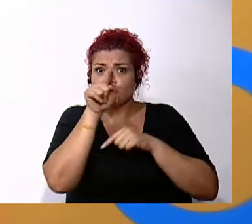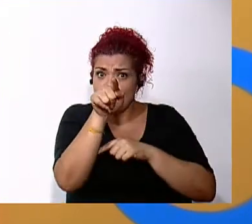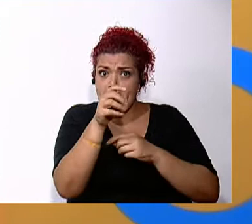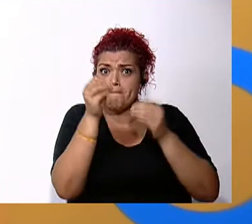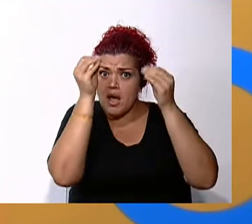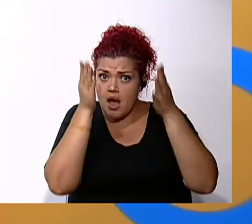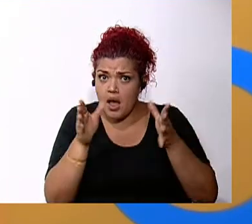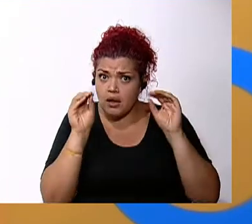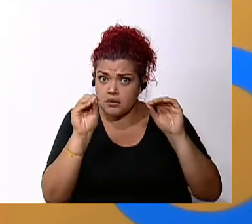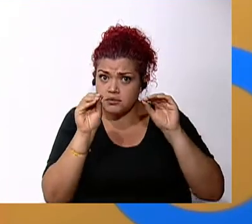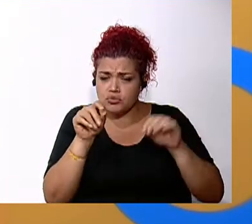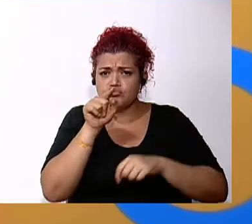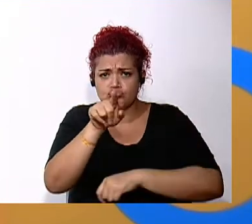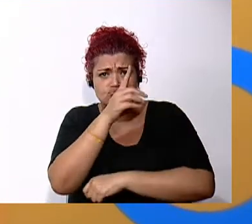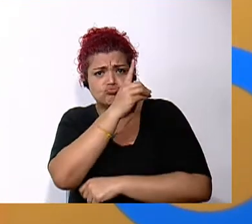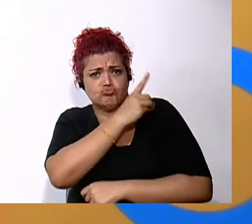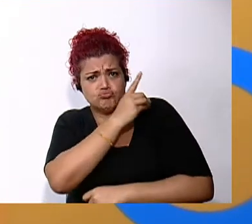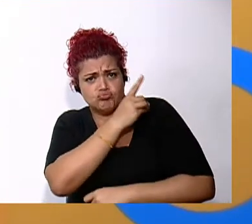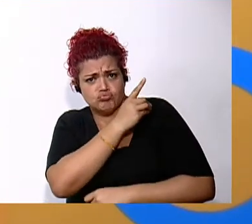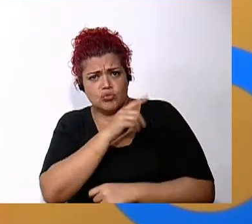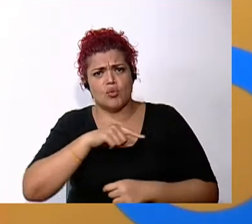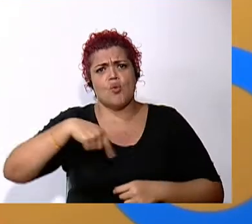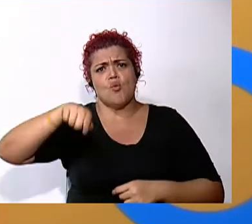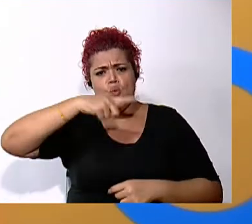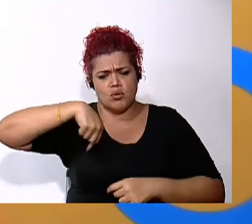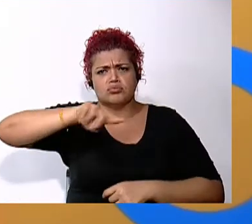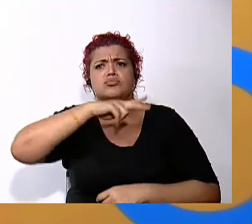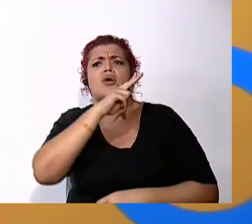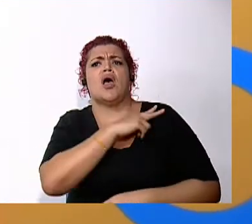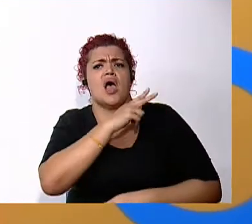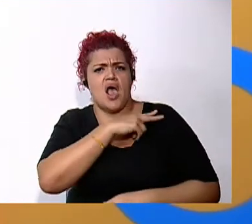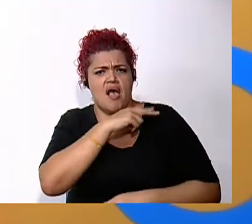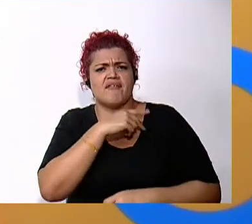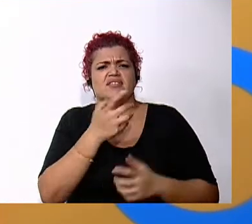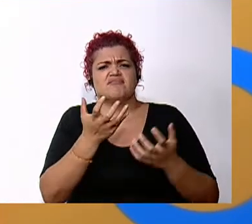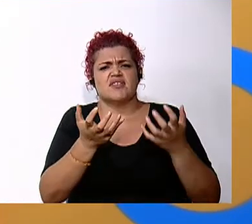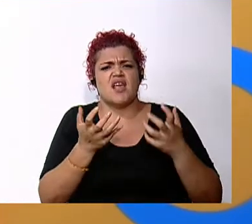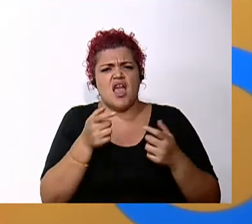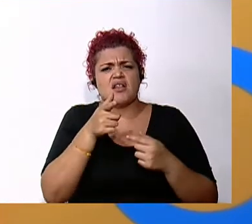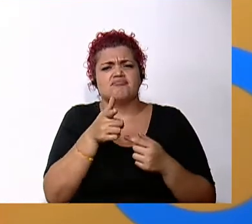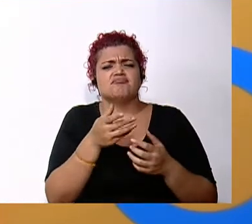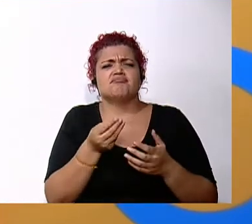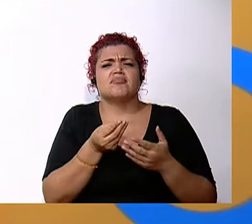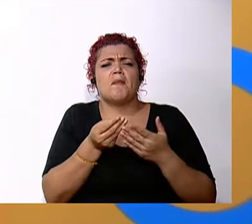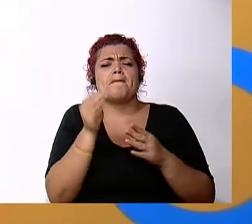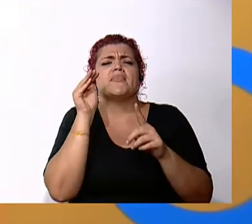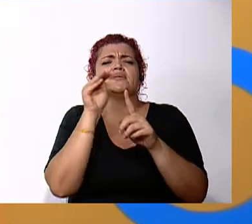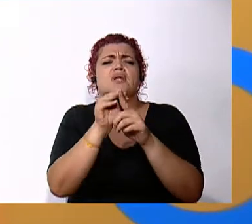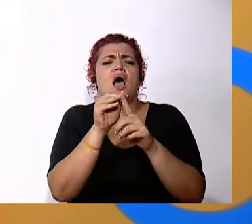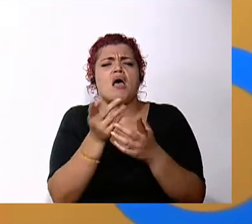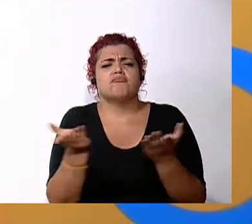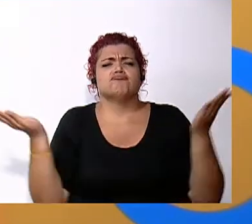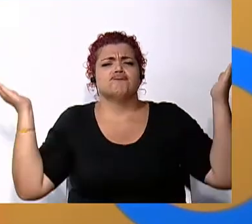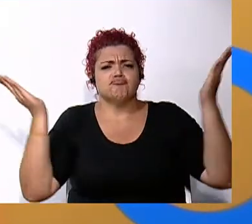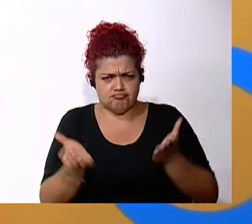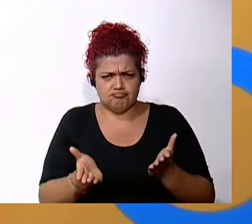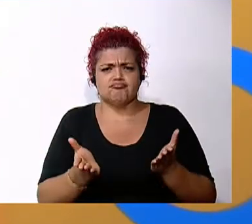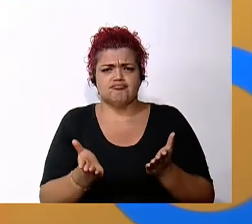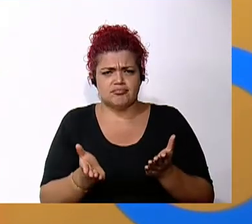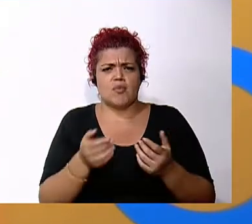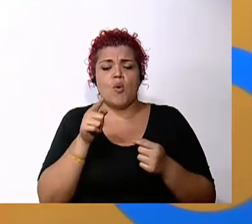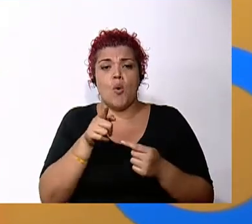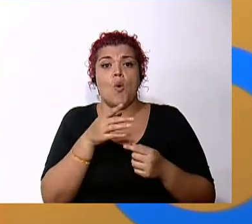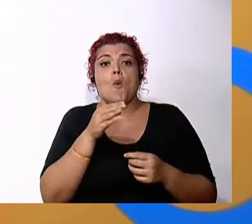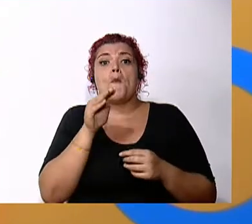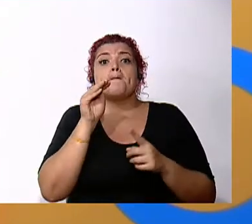maestros, su director, nuestros jefes han querido darles a ustedes un mensaje de bienvenida. Es un